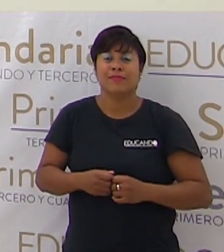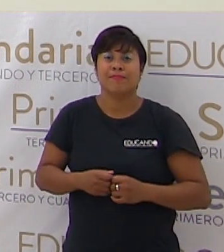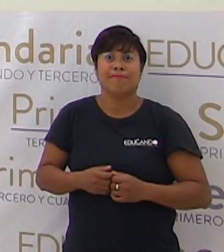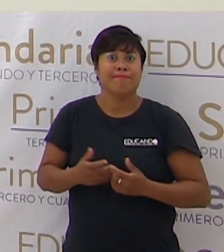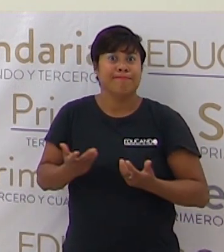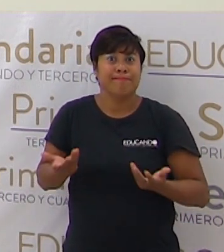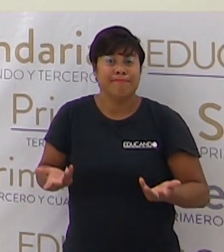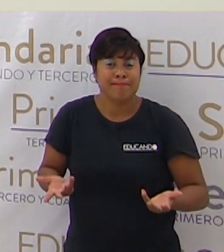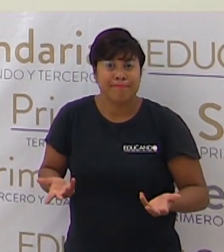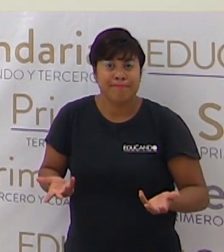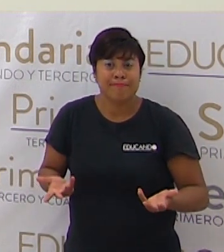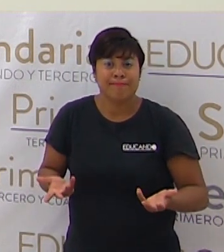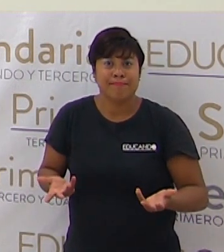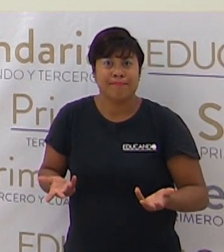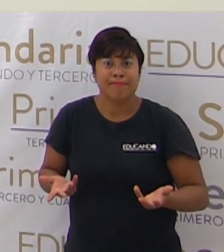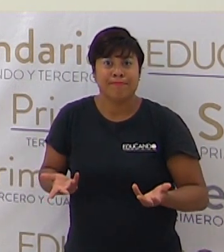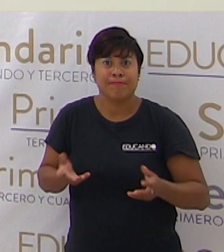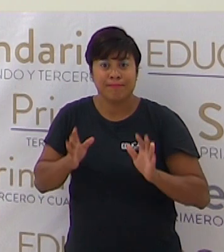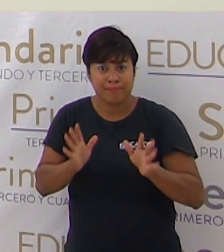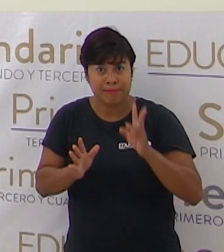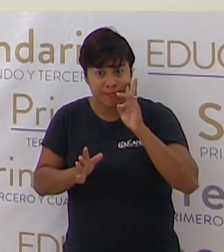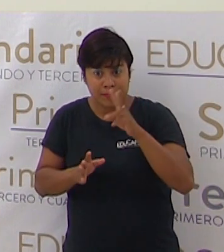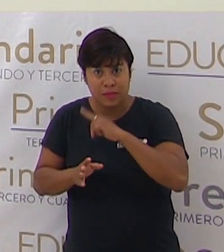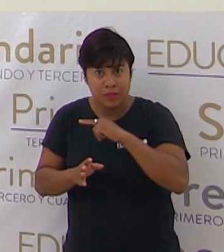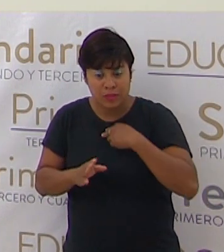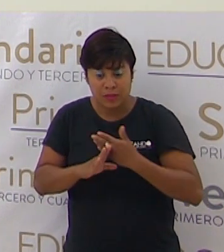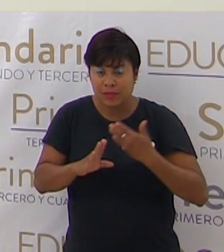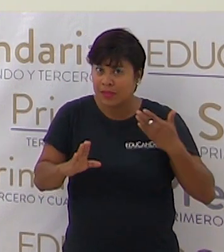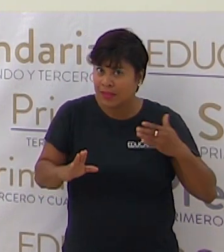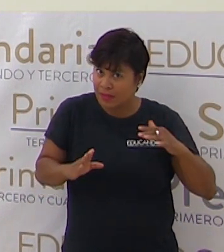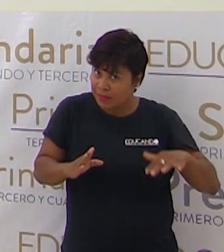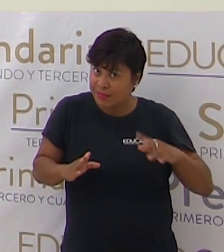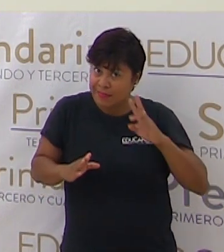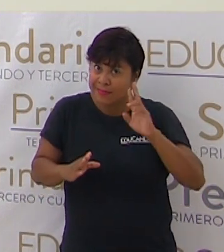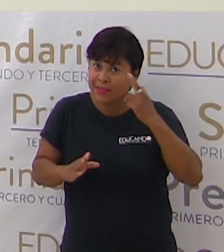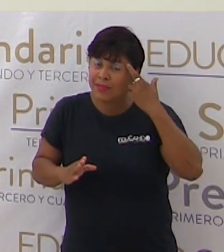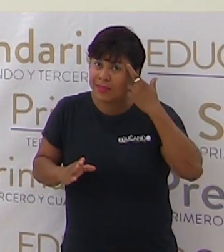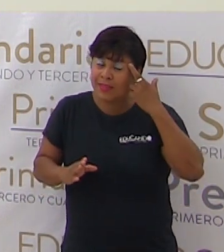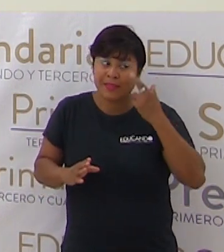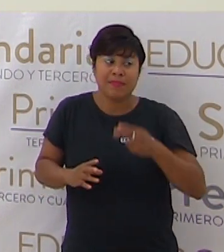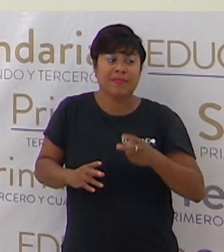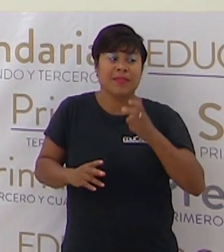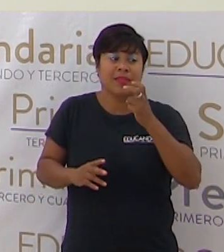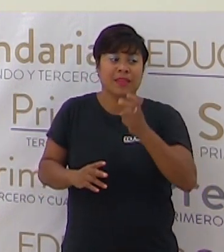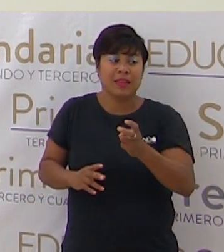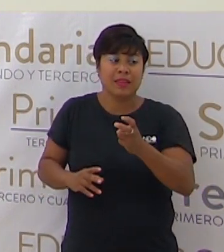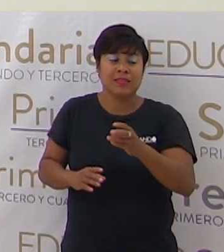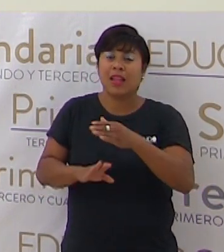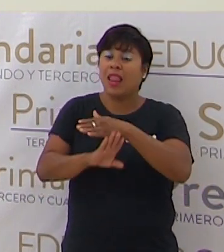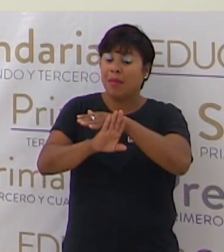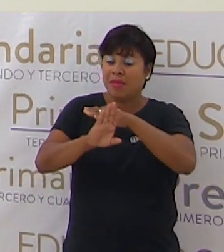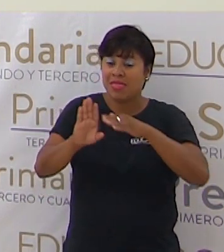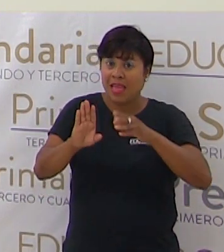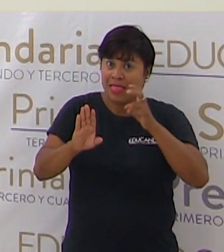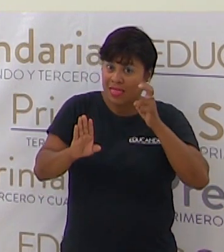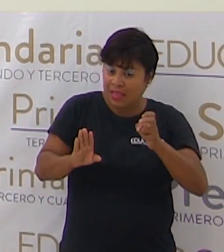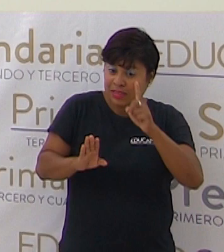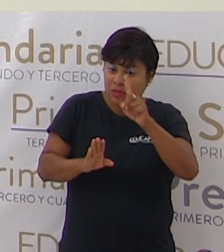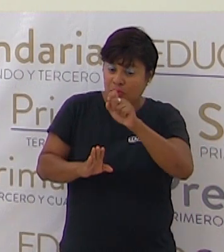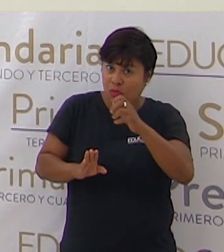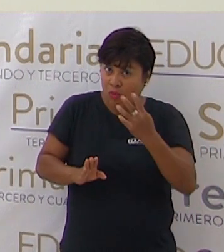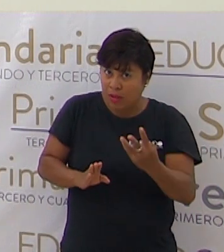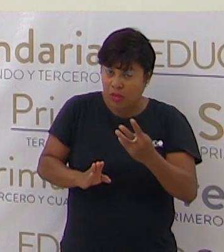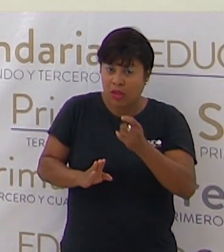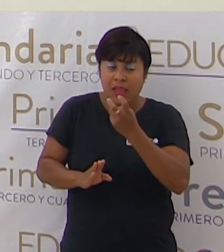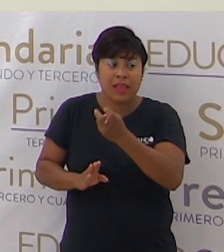¡Oh! Ya vimos fracciones, recuérdalo. Este es la mitad de este. ¿Y